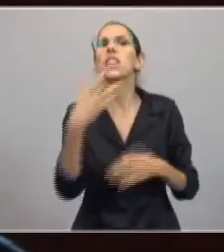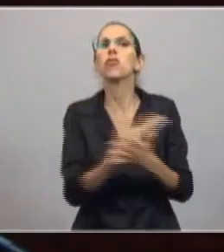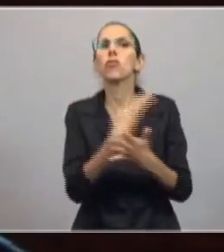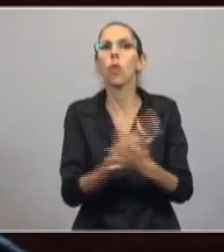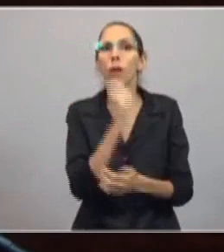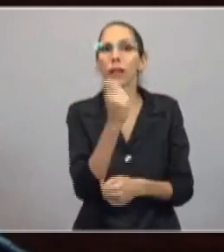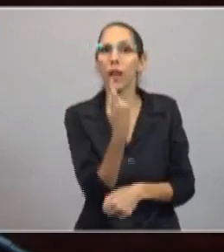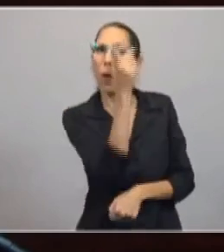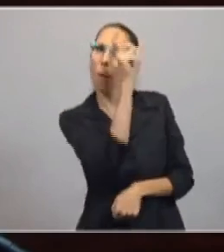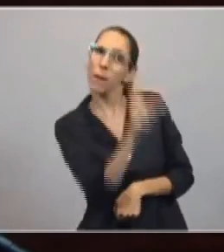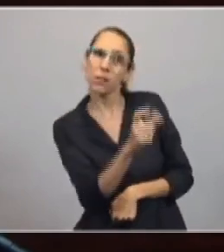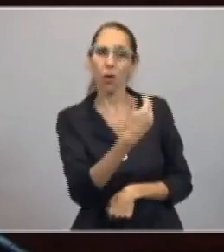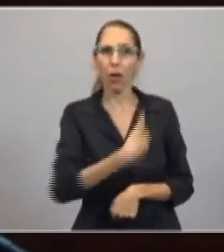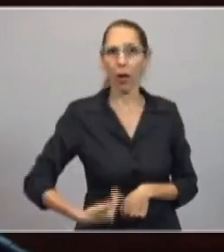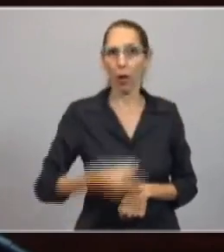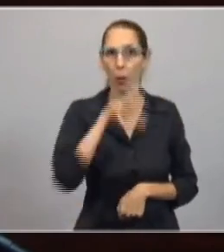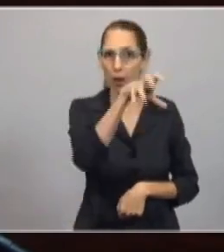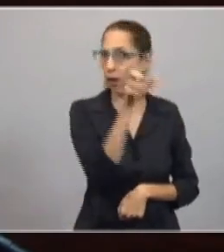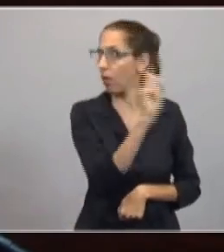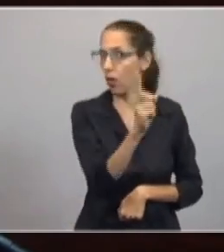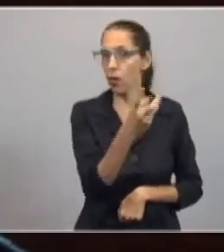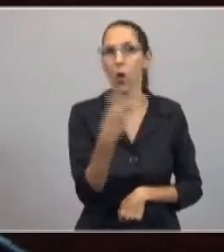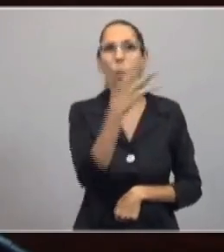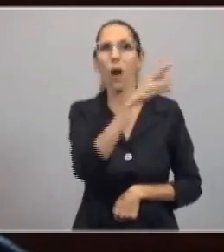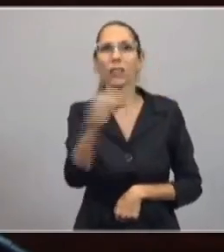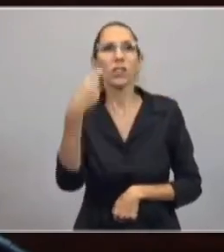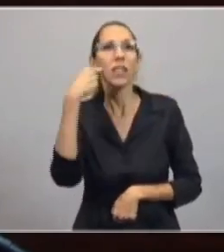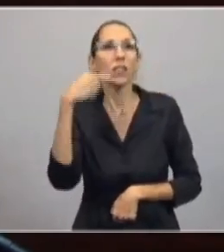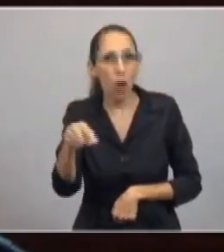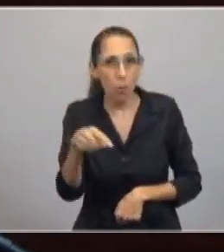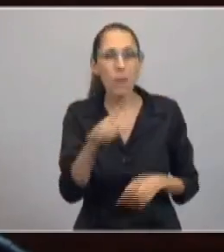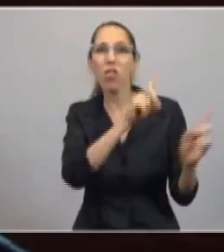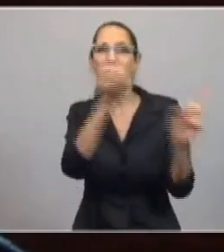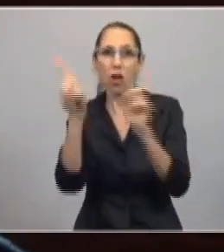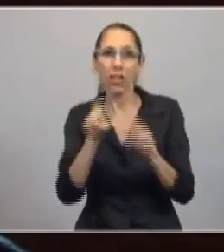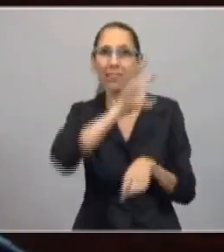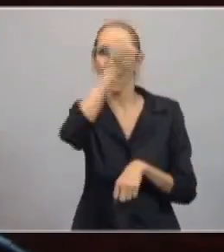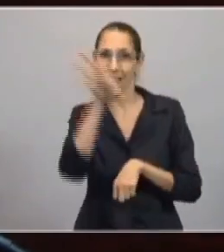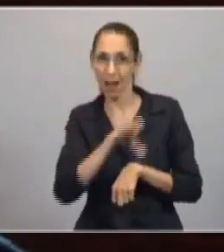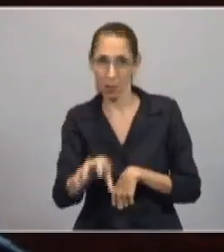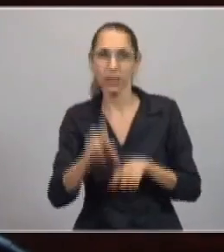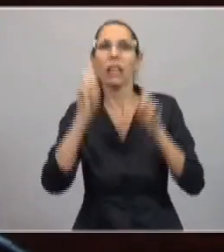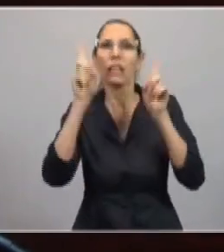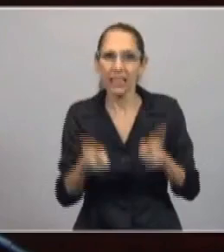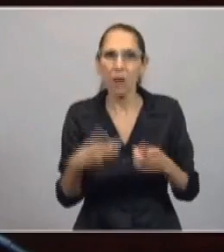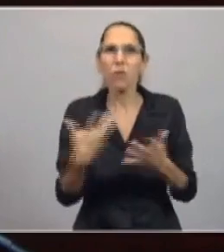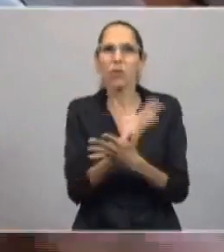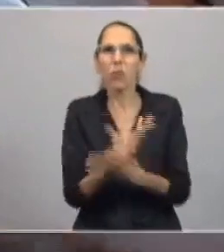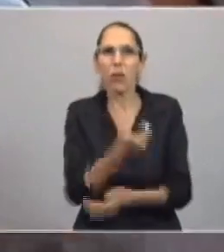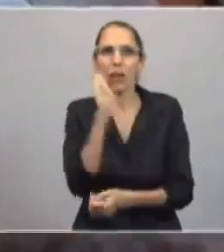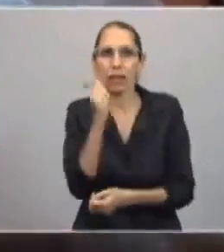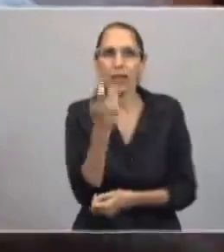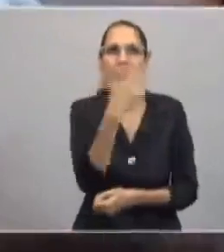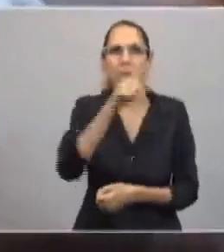400.000 docentes de la provincia y también a 5,2 millones de pibes y pibas